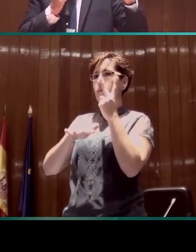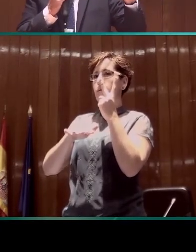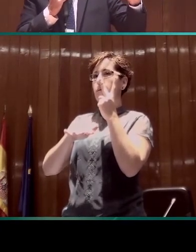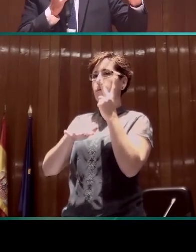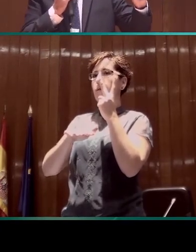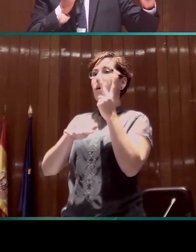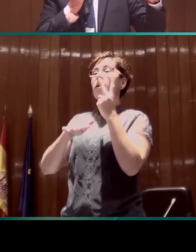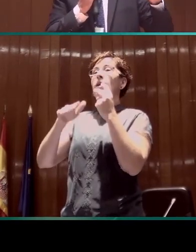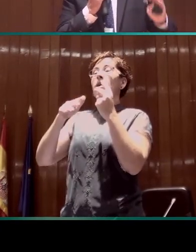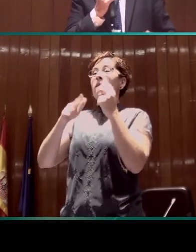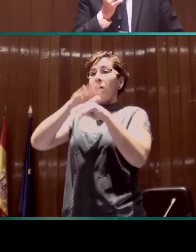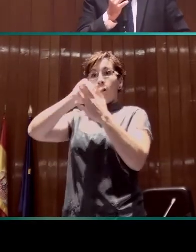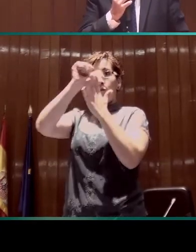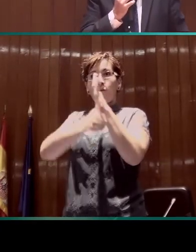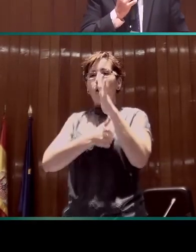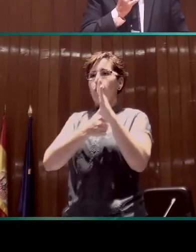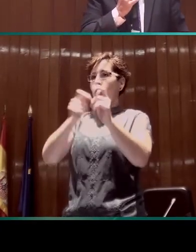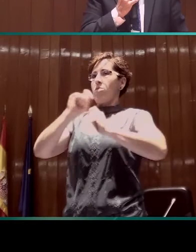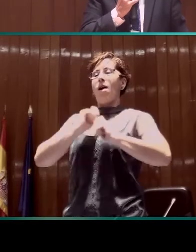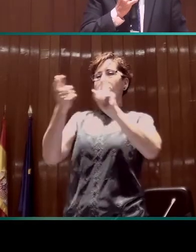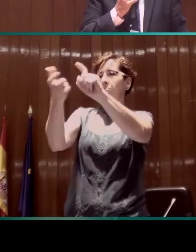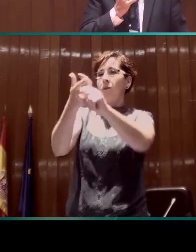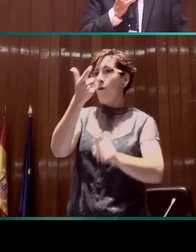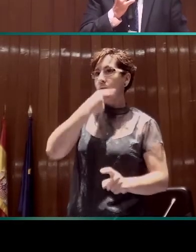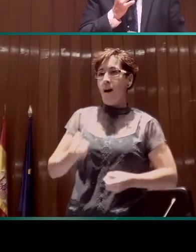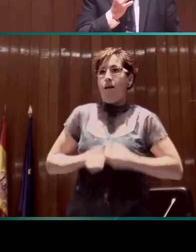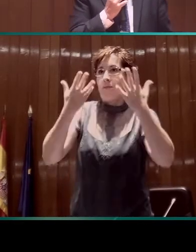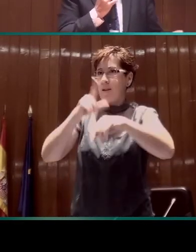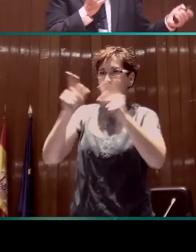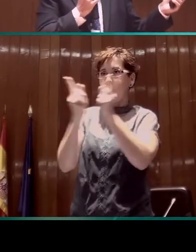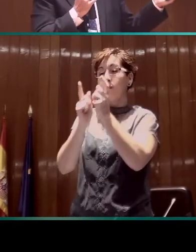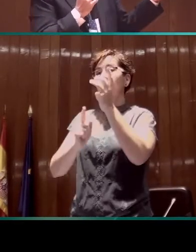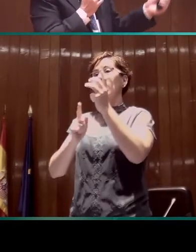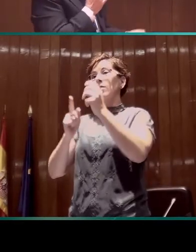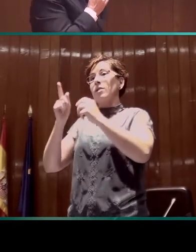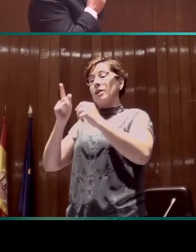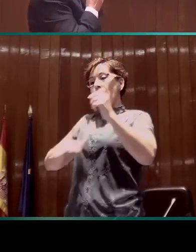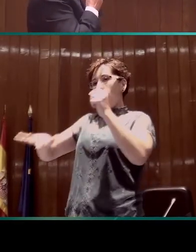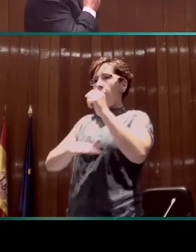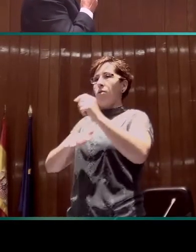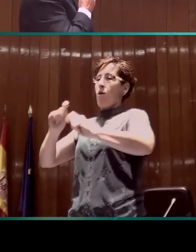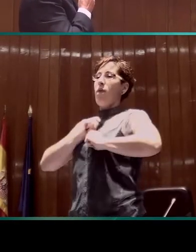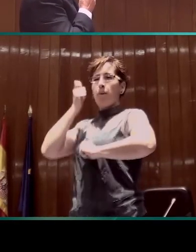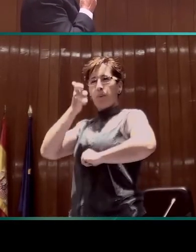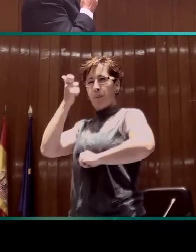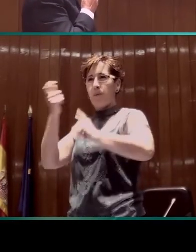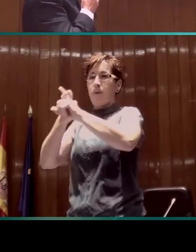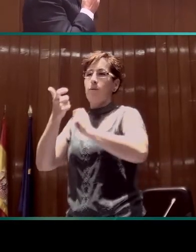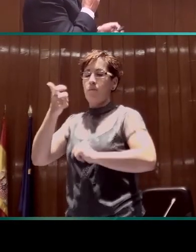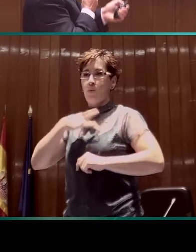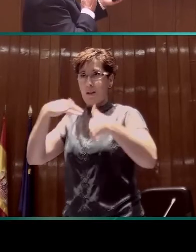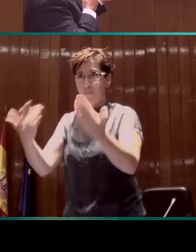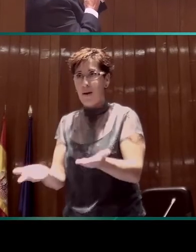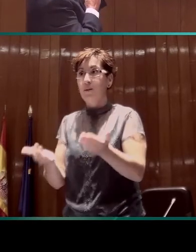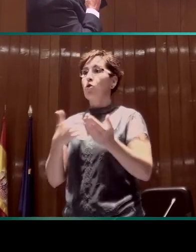facilitadores para la configuración e inhibidores para la localización. Bueno, pues cuando dividimos aquí las distintas opciones,